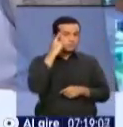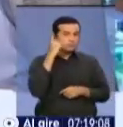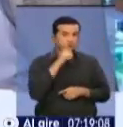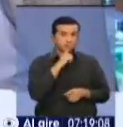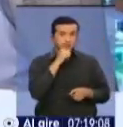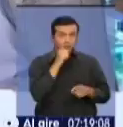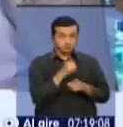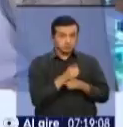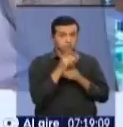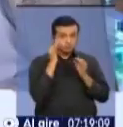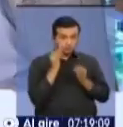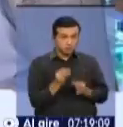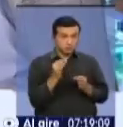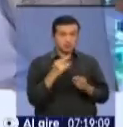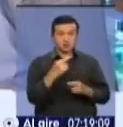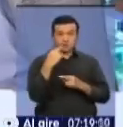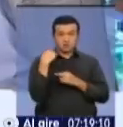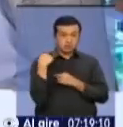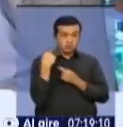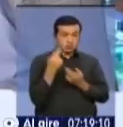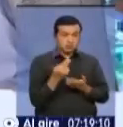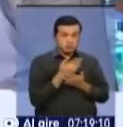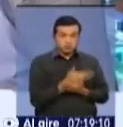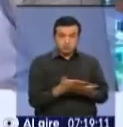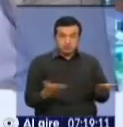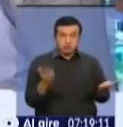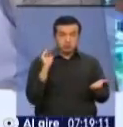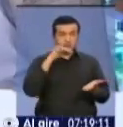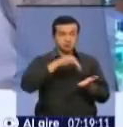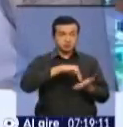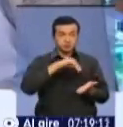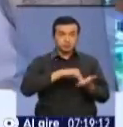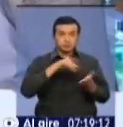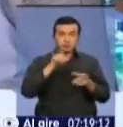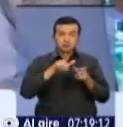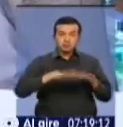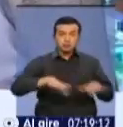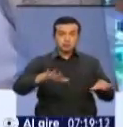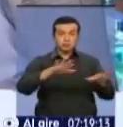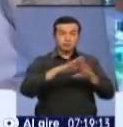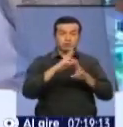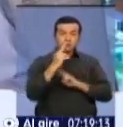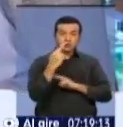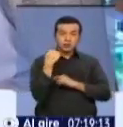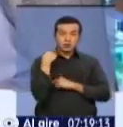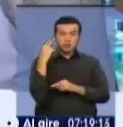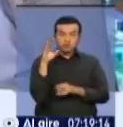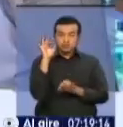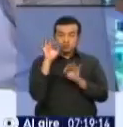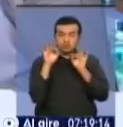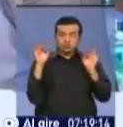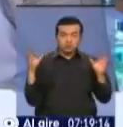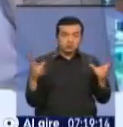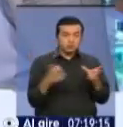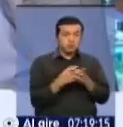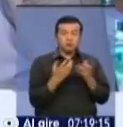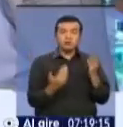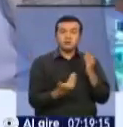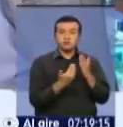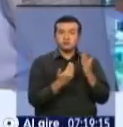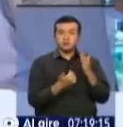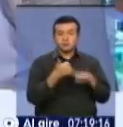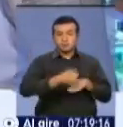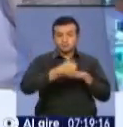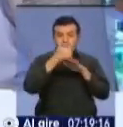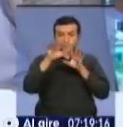se le estaría asignando la responsabilidad a esos miembros y a la ciudadanía que los ha elegido para designar esas autoridades